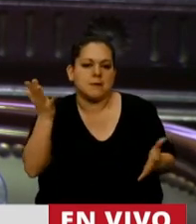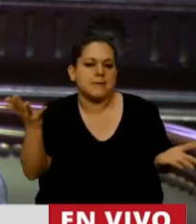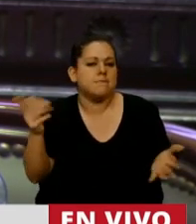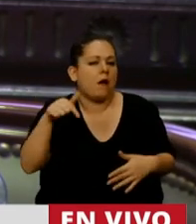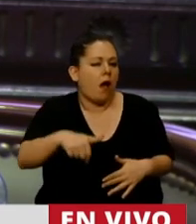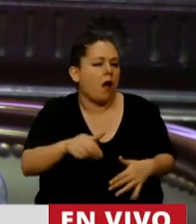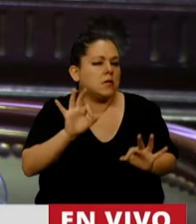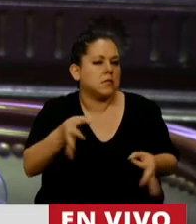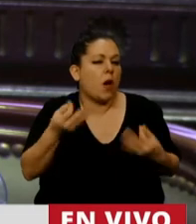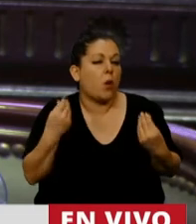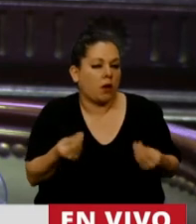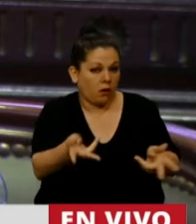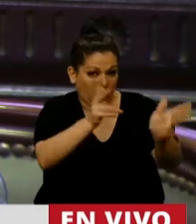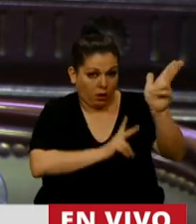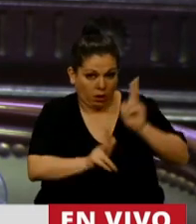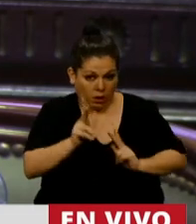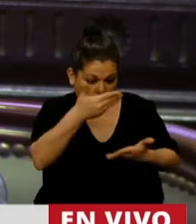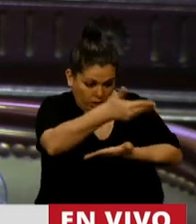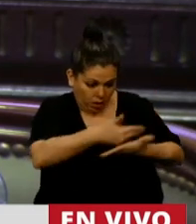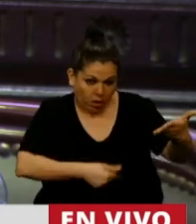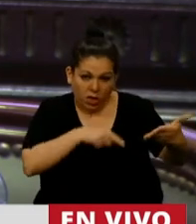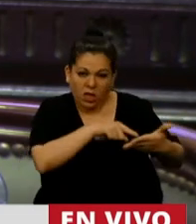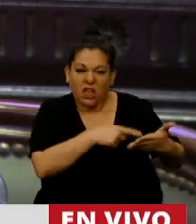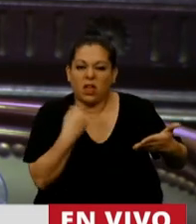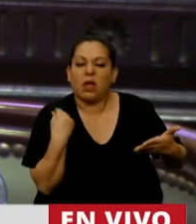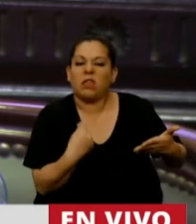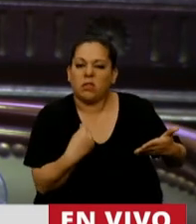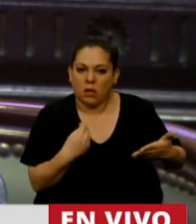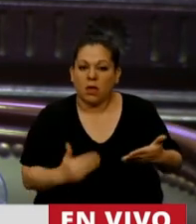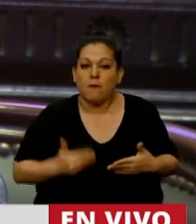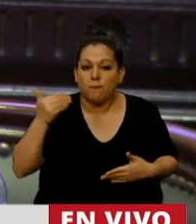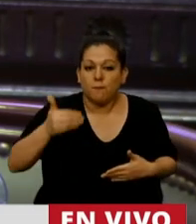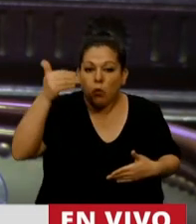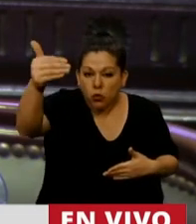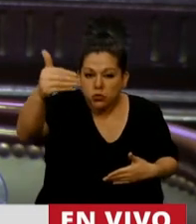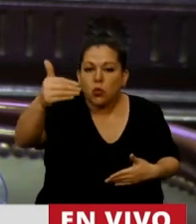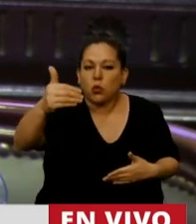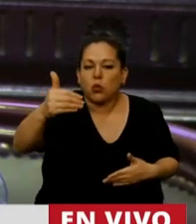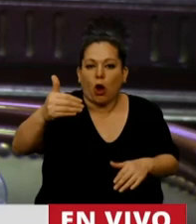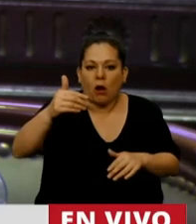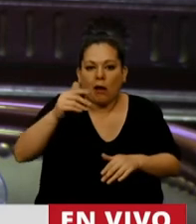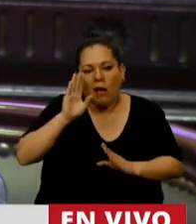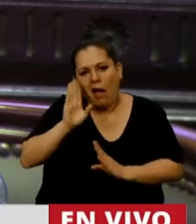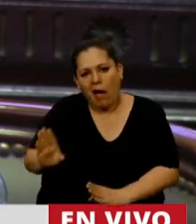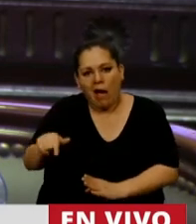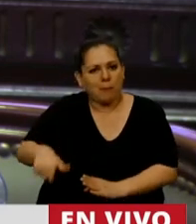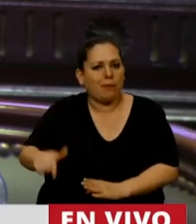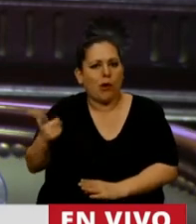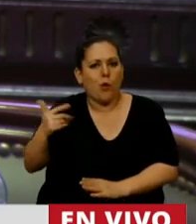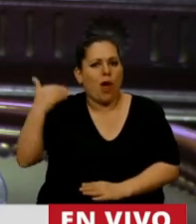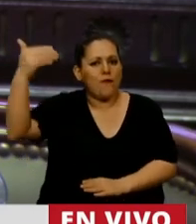aquí? Nos están diciendo que el futuro se ocupe de los sin futuro. Nos